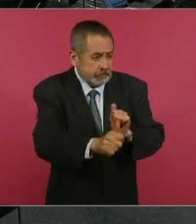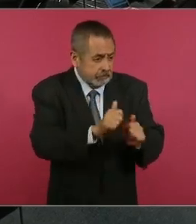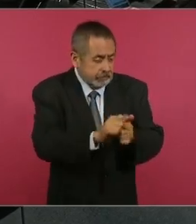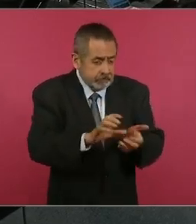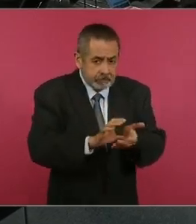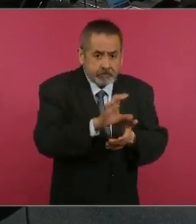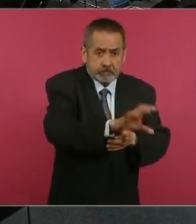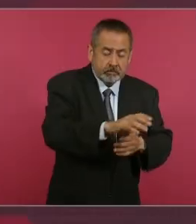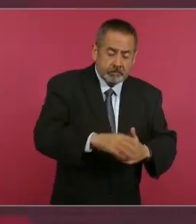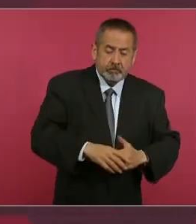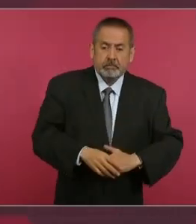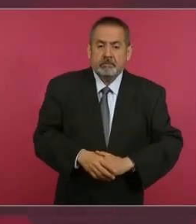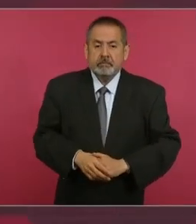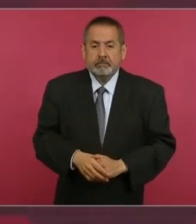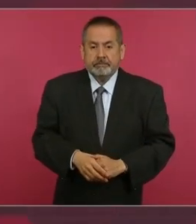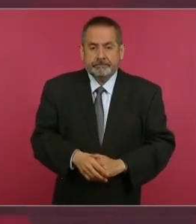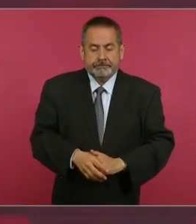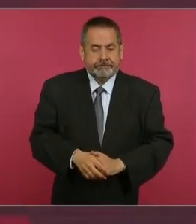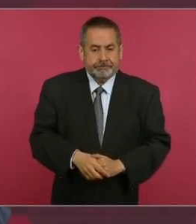Pues,